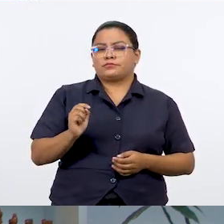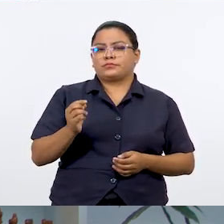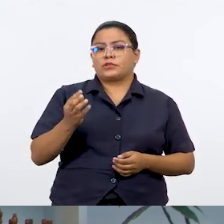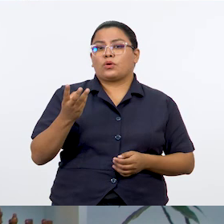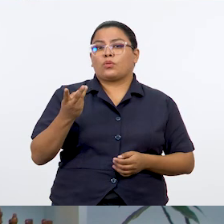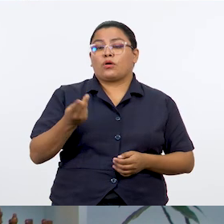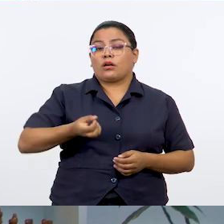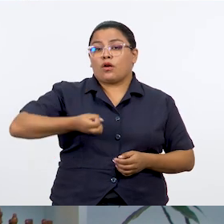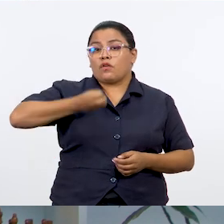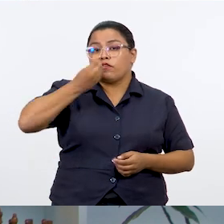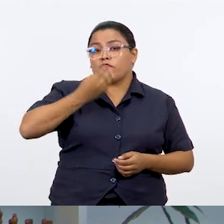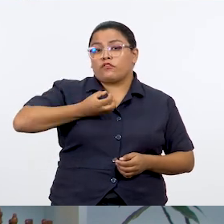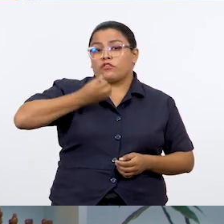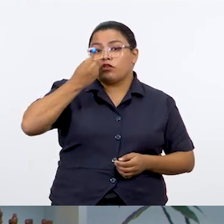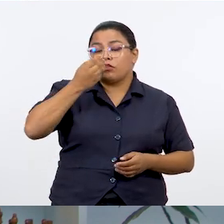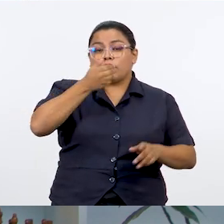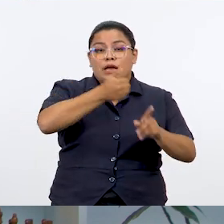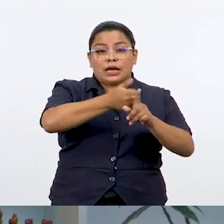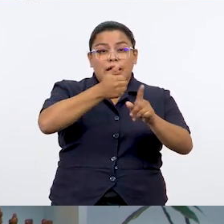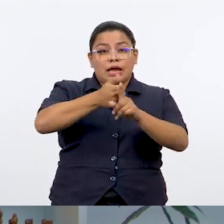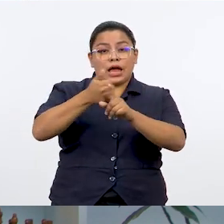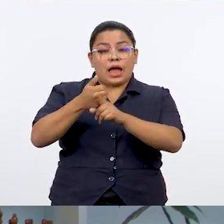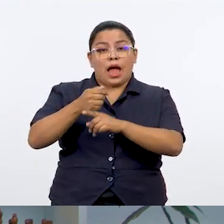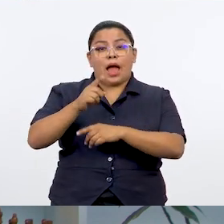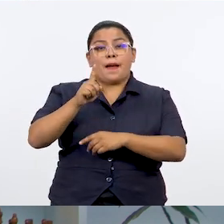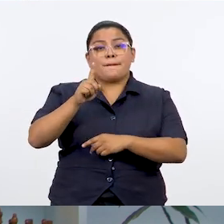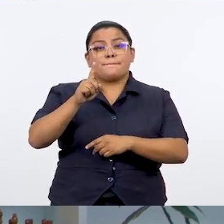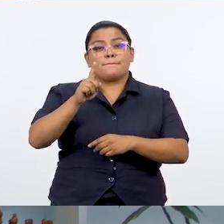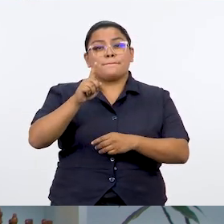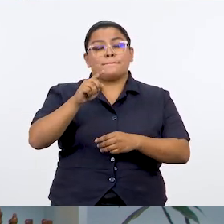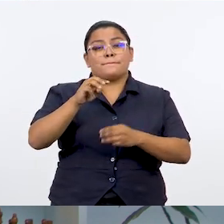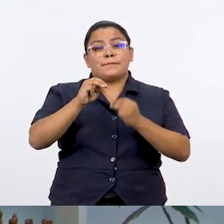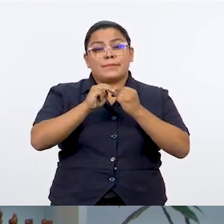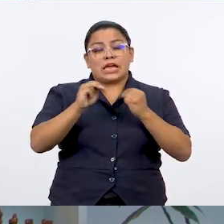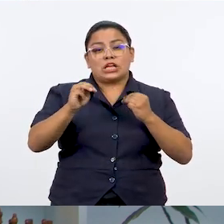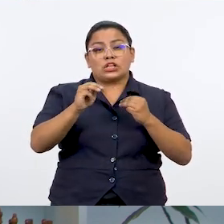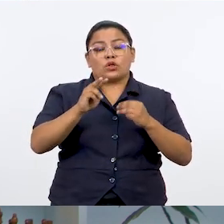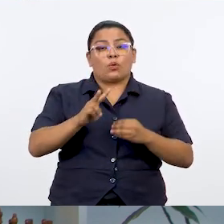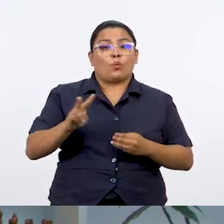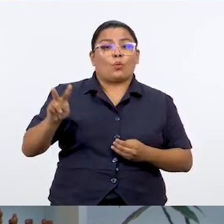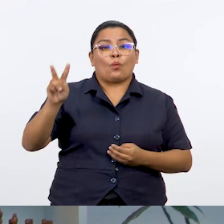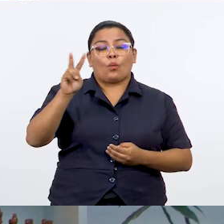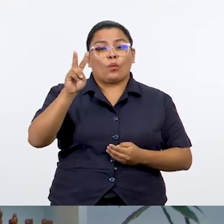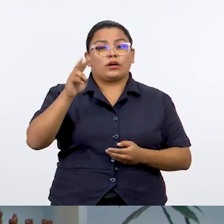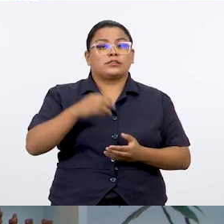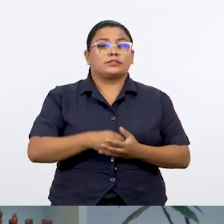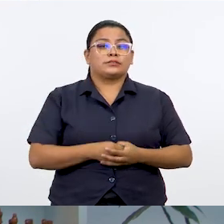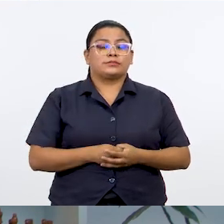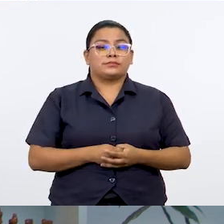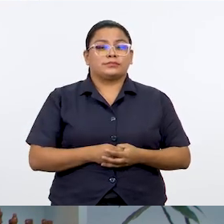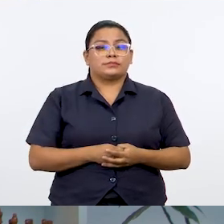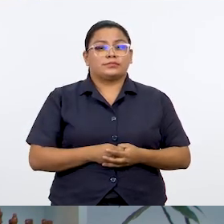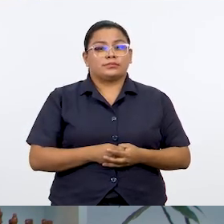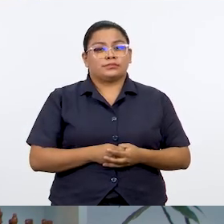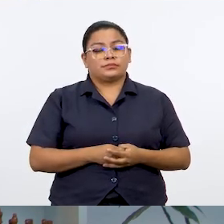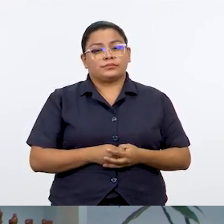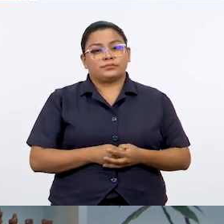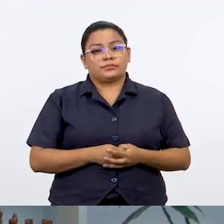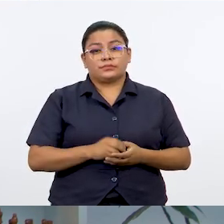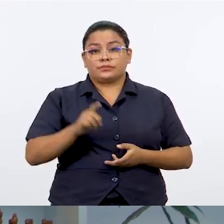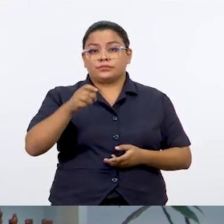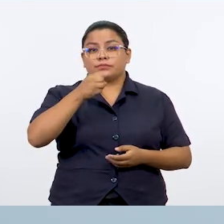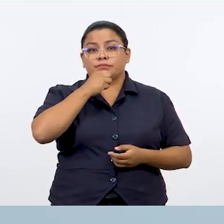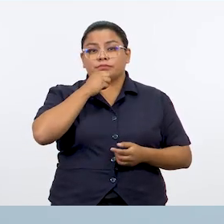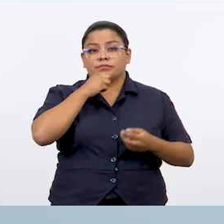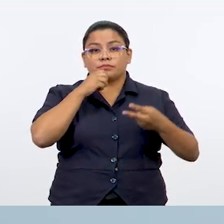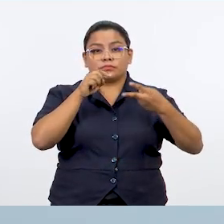¿cuántos girasoles hay en cada metro cuadrado? Es decir, en 1 metro cuadrado. Así que esta información